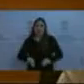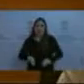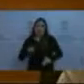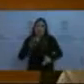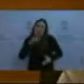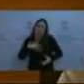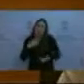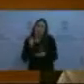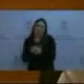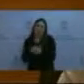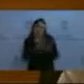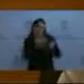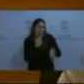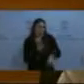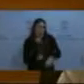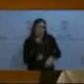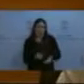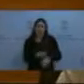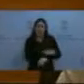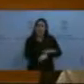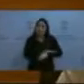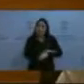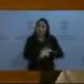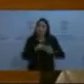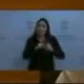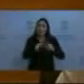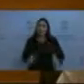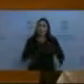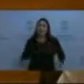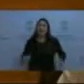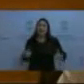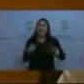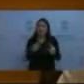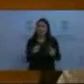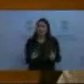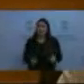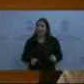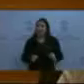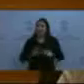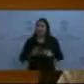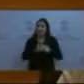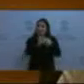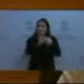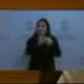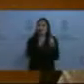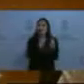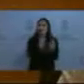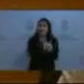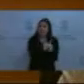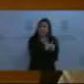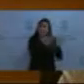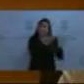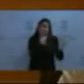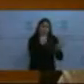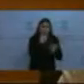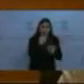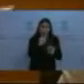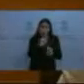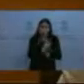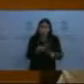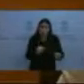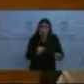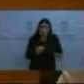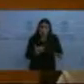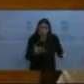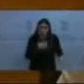dijo usted. El Gobierno regional ha recortado el gasto en dependencia. No se atreva a negarlo, señora consejera, no